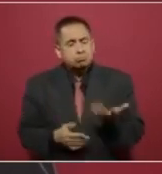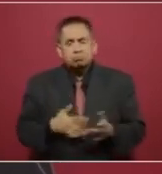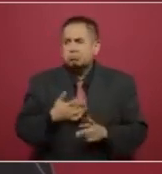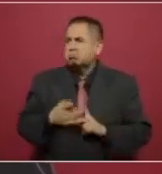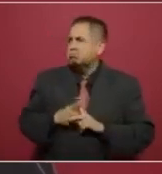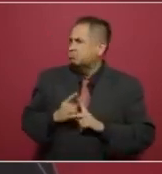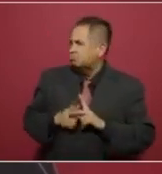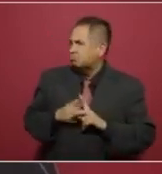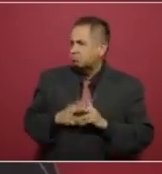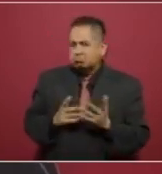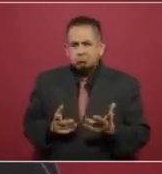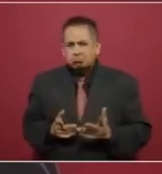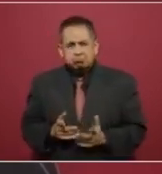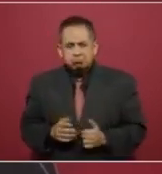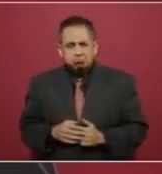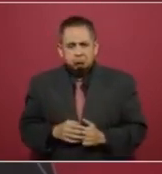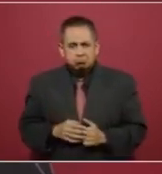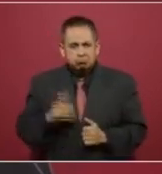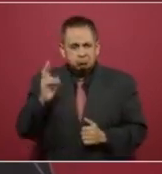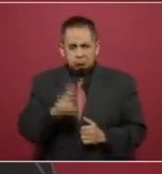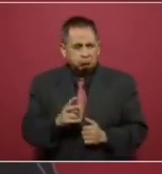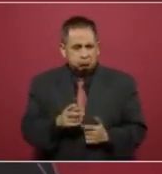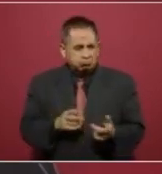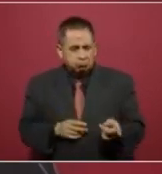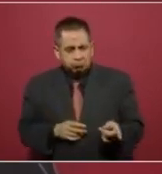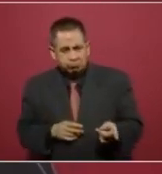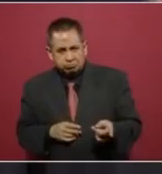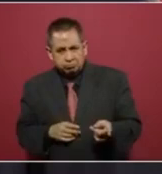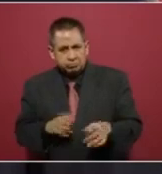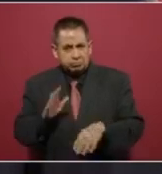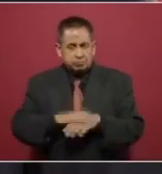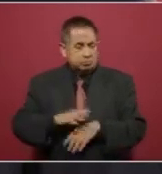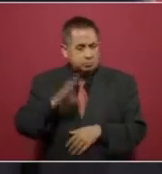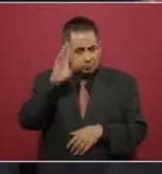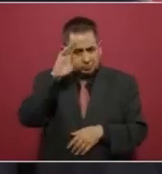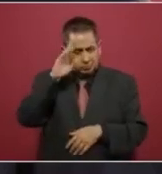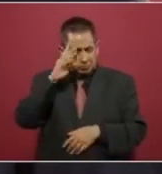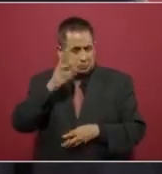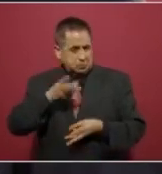estimando iba a resultar en un costo